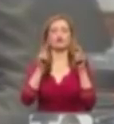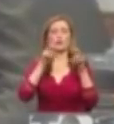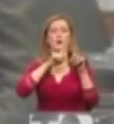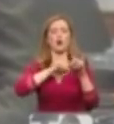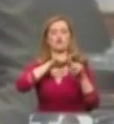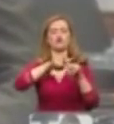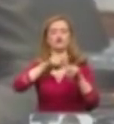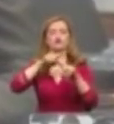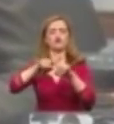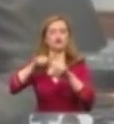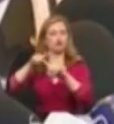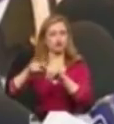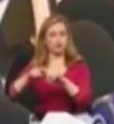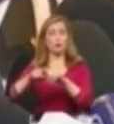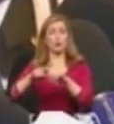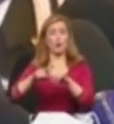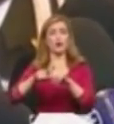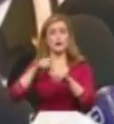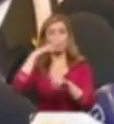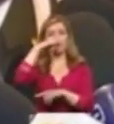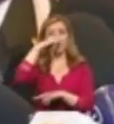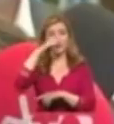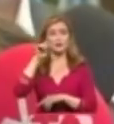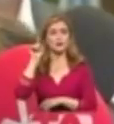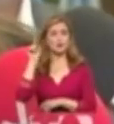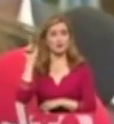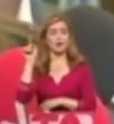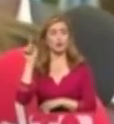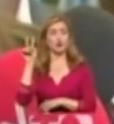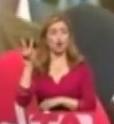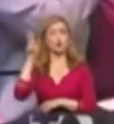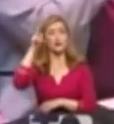de la Revolución Ciudadana, Esteban Bernal y Lourdes